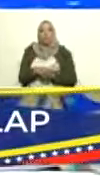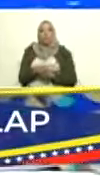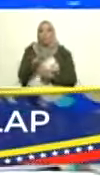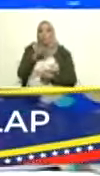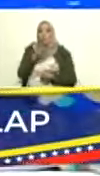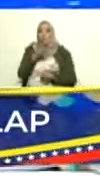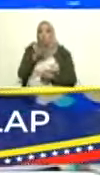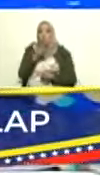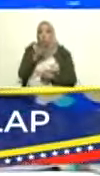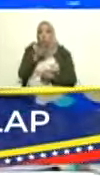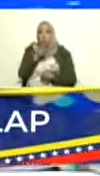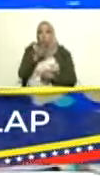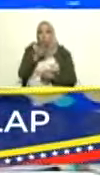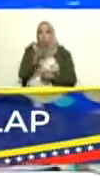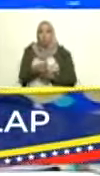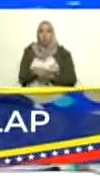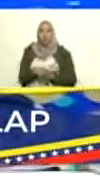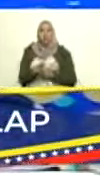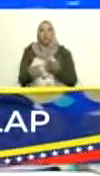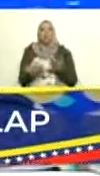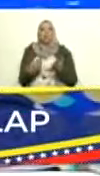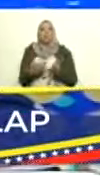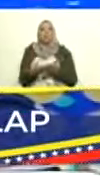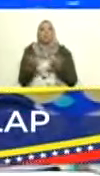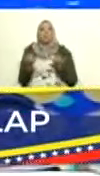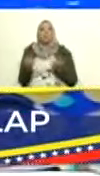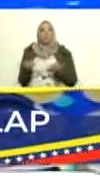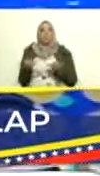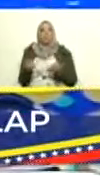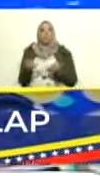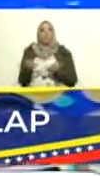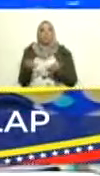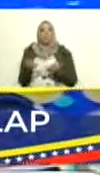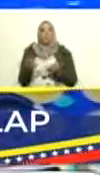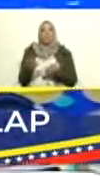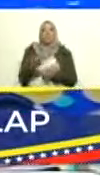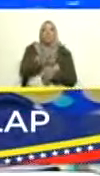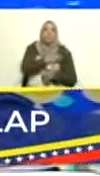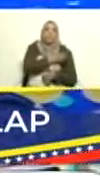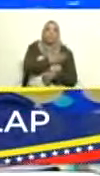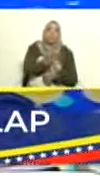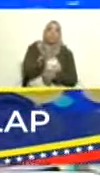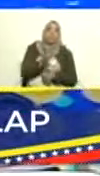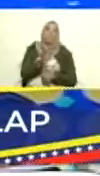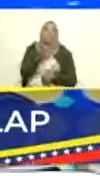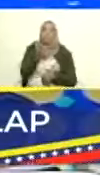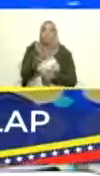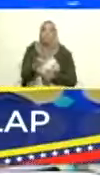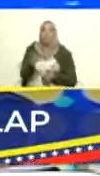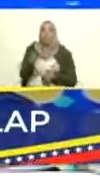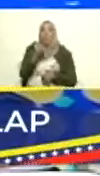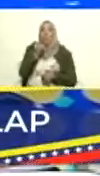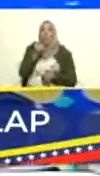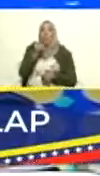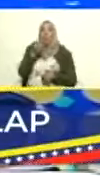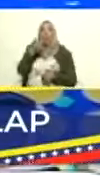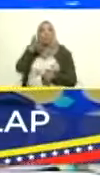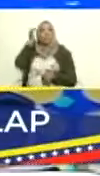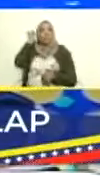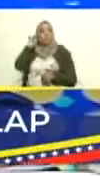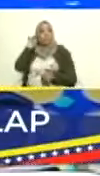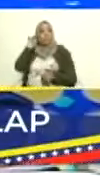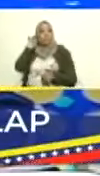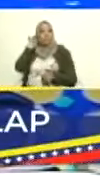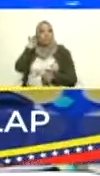pariendo, hasta que la derecha de los apellidos, el Caprile, la Machado, el